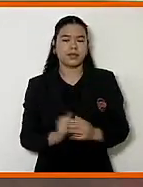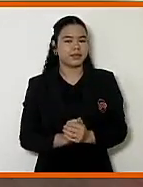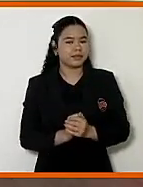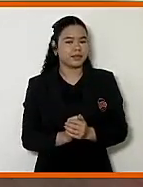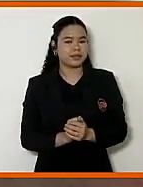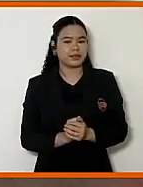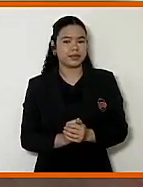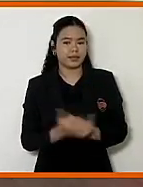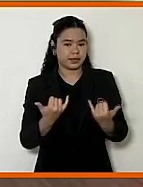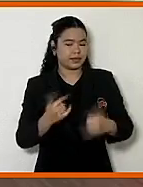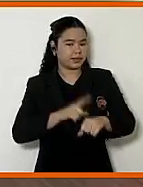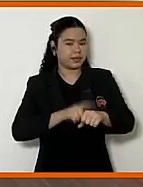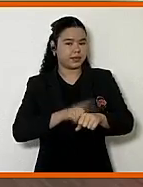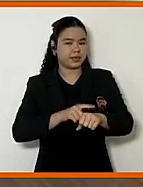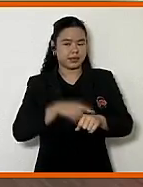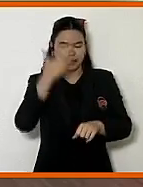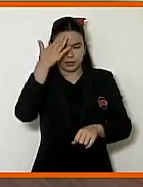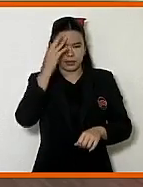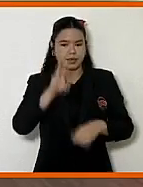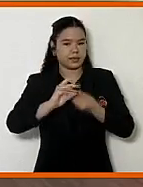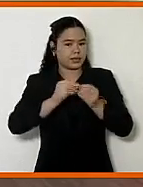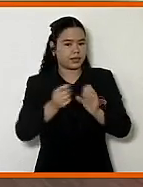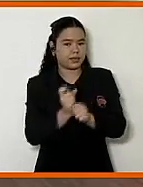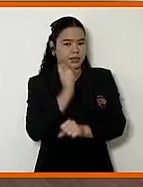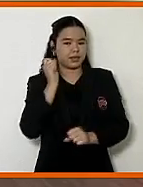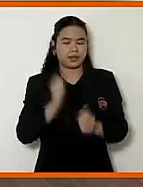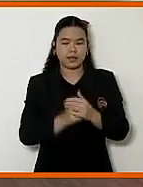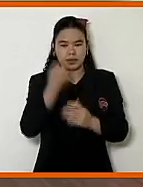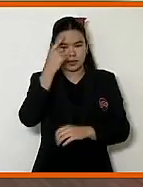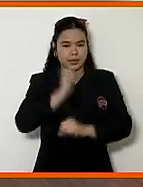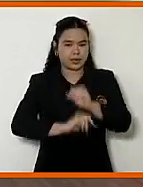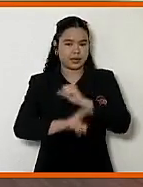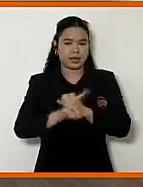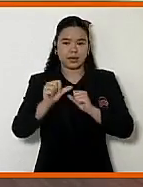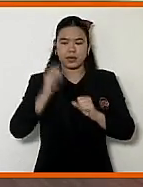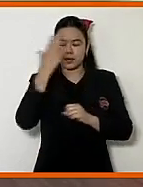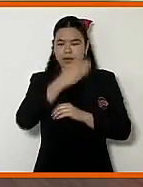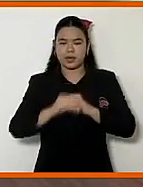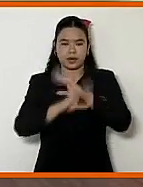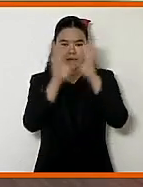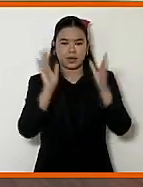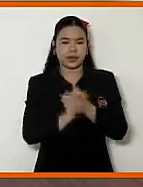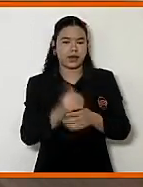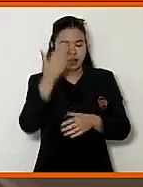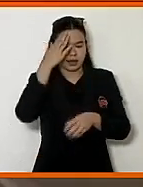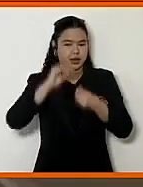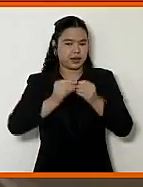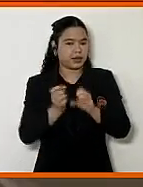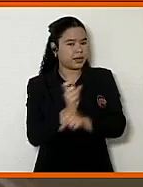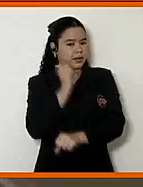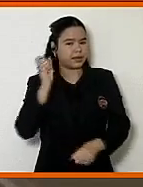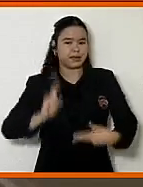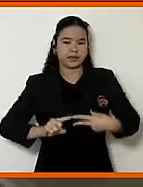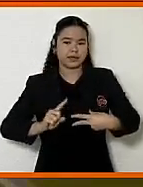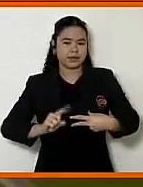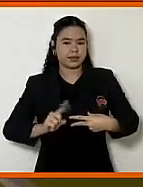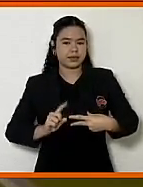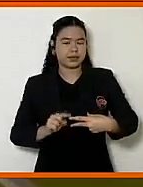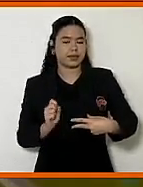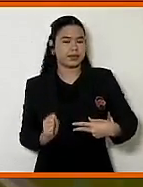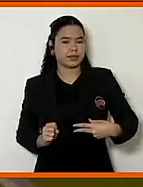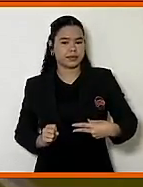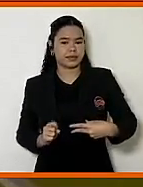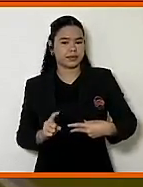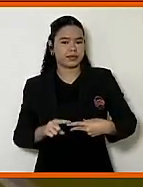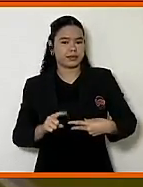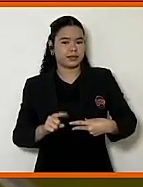es momento de conocer tus dos números favorecidos para premiados en esta linda mañana tu primer número con su primer dígito es